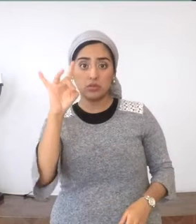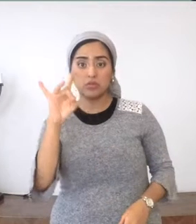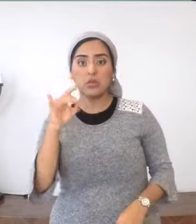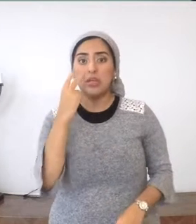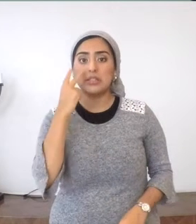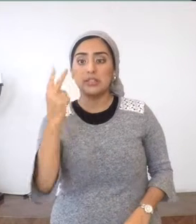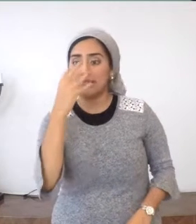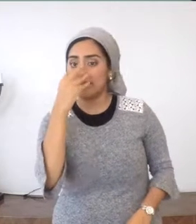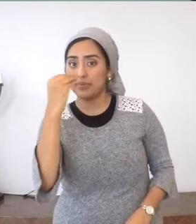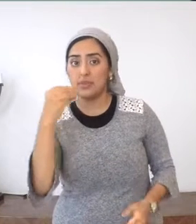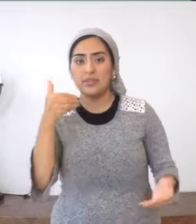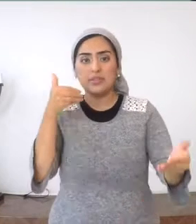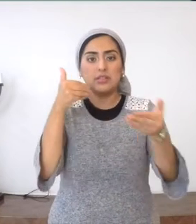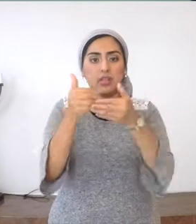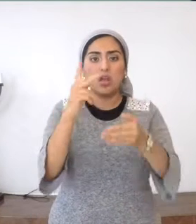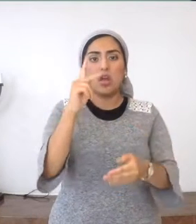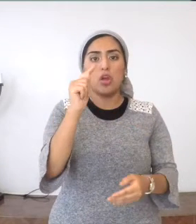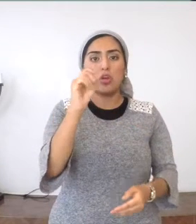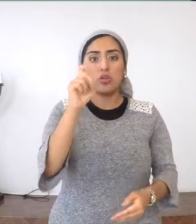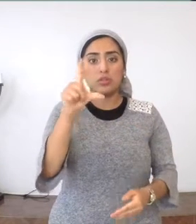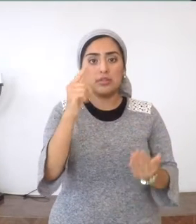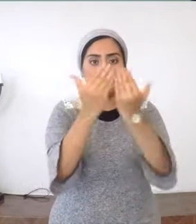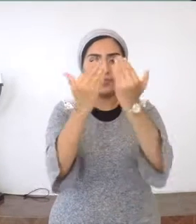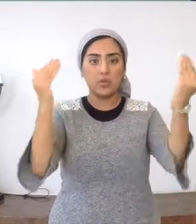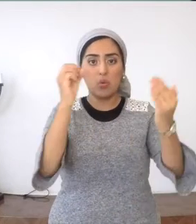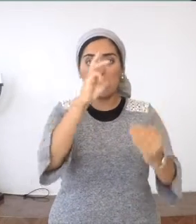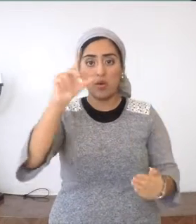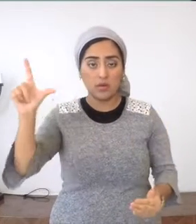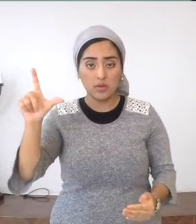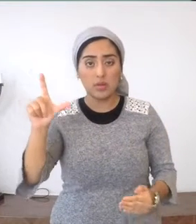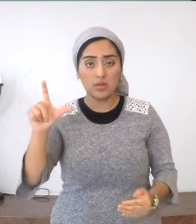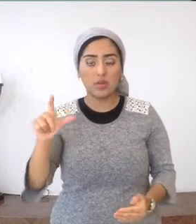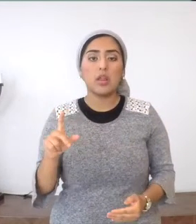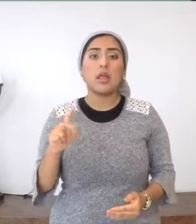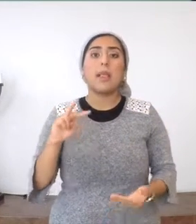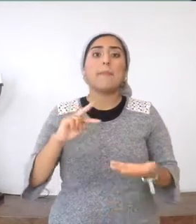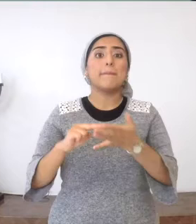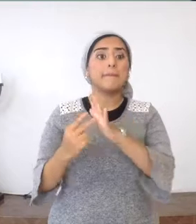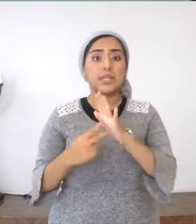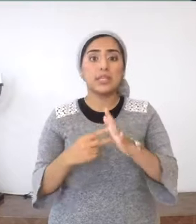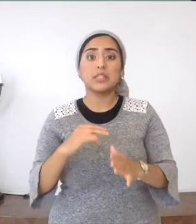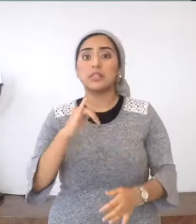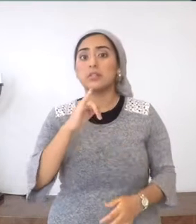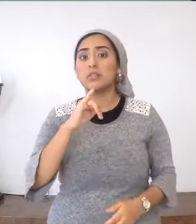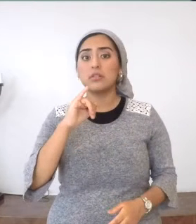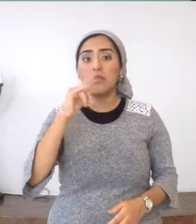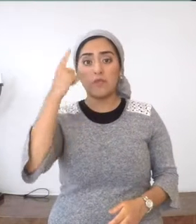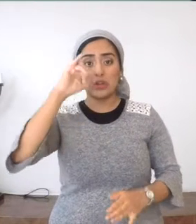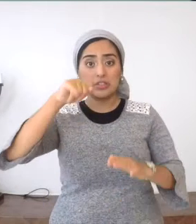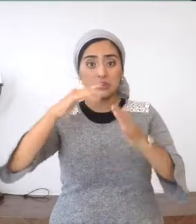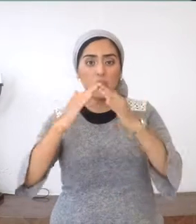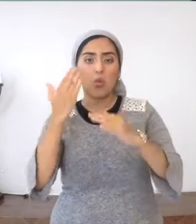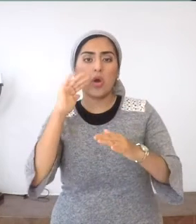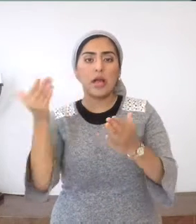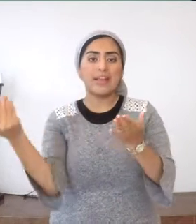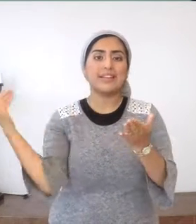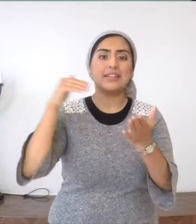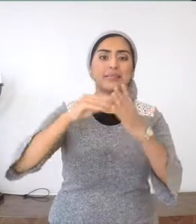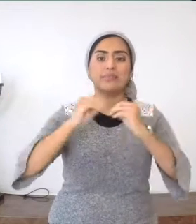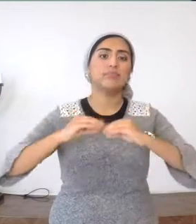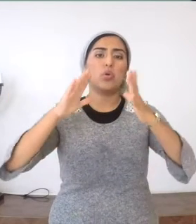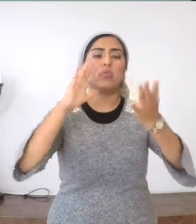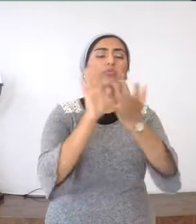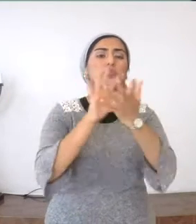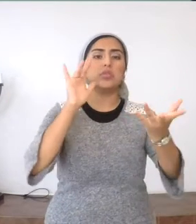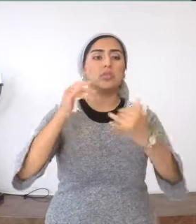5 18 Se ven zorros Cerca del Muro De los Lamentos En una escena profética Que predice Un regreso A la